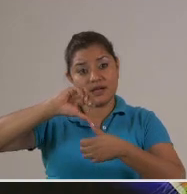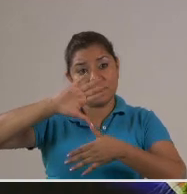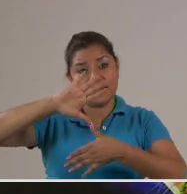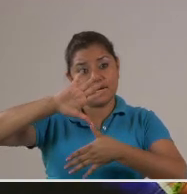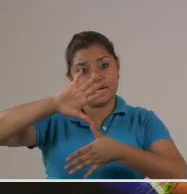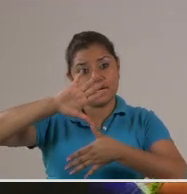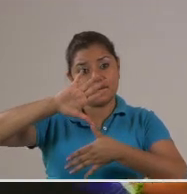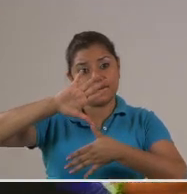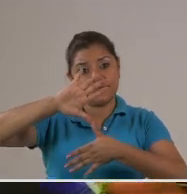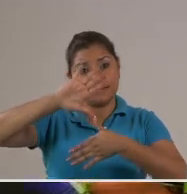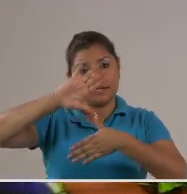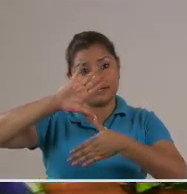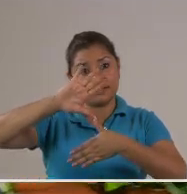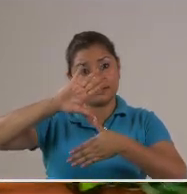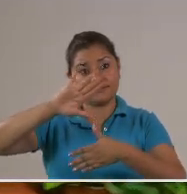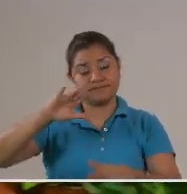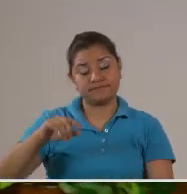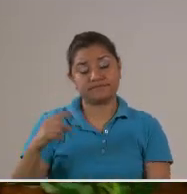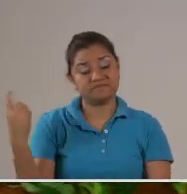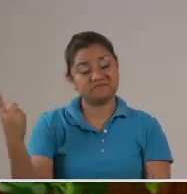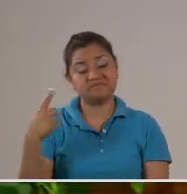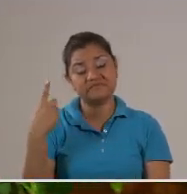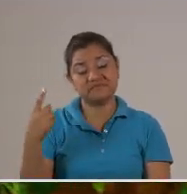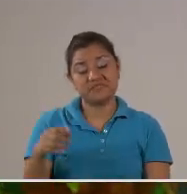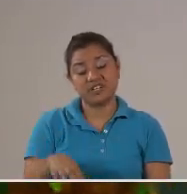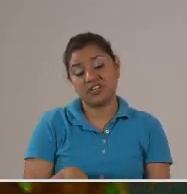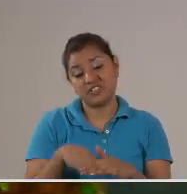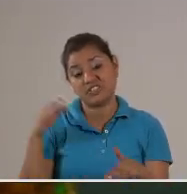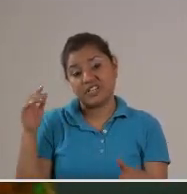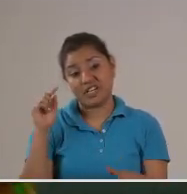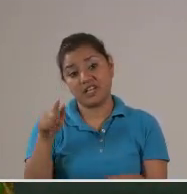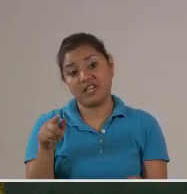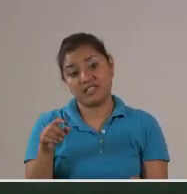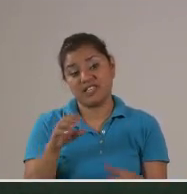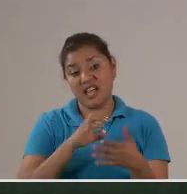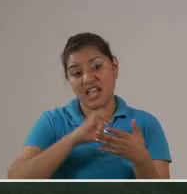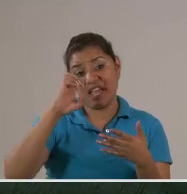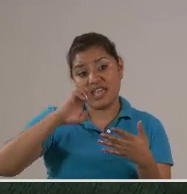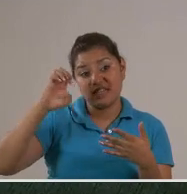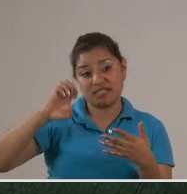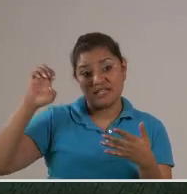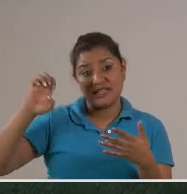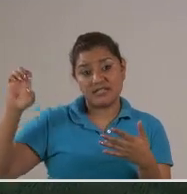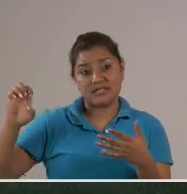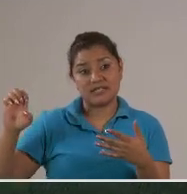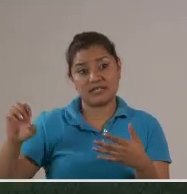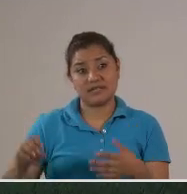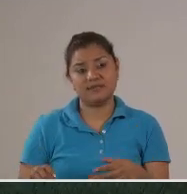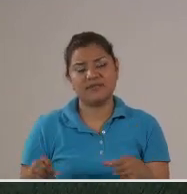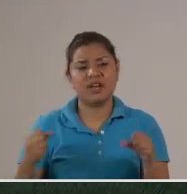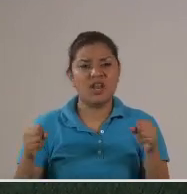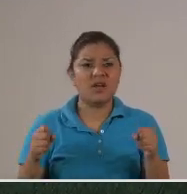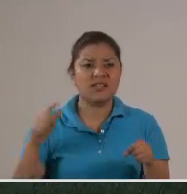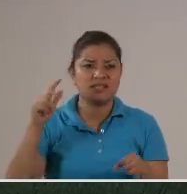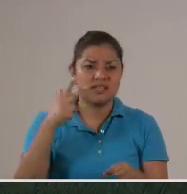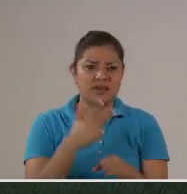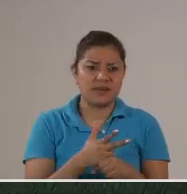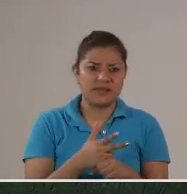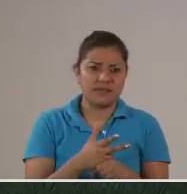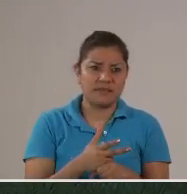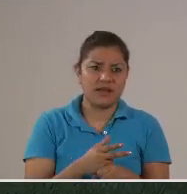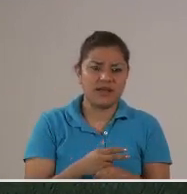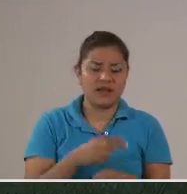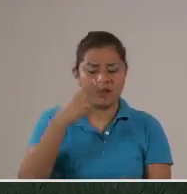Latina aquí no fda lancen el producto ahí en Guatemala en México